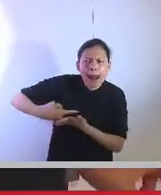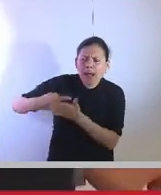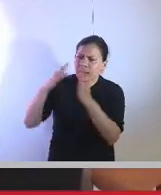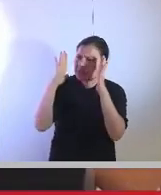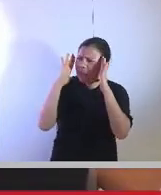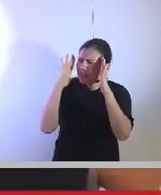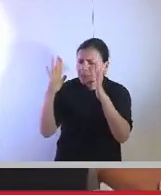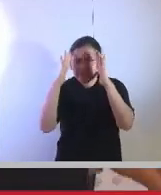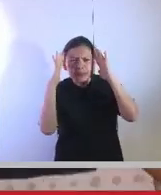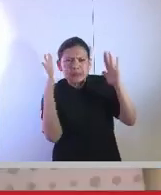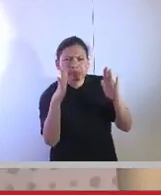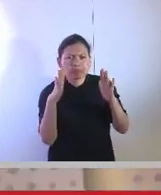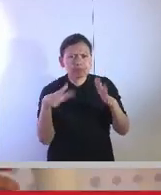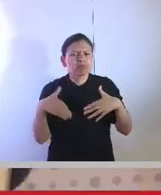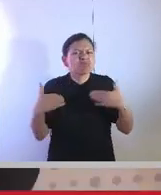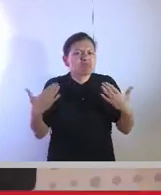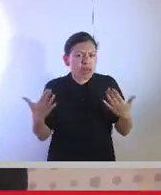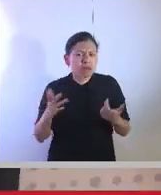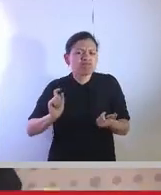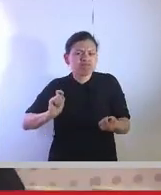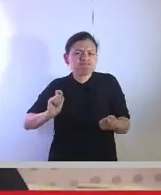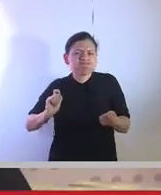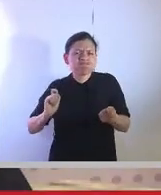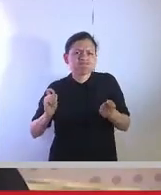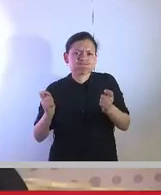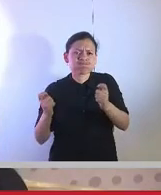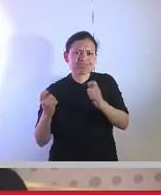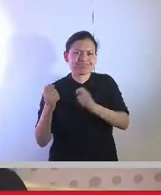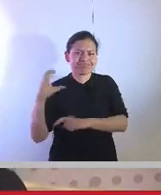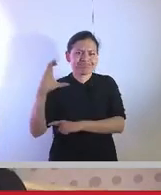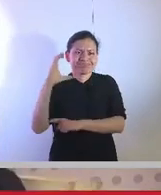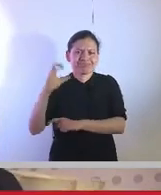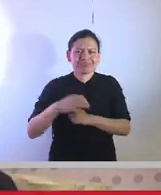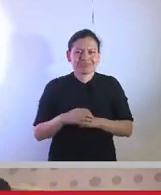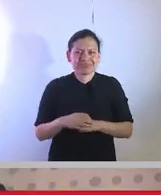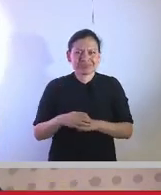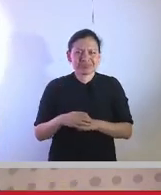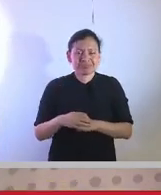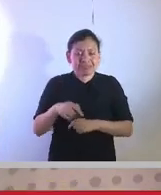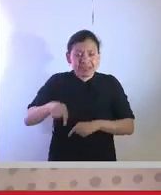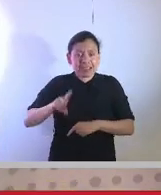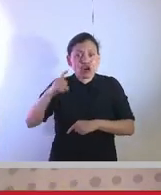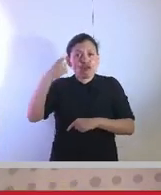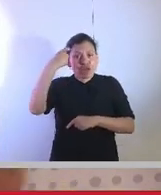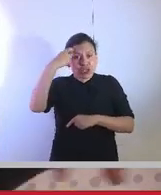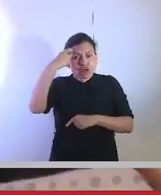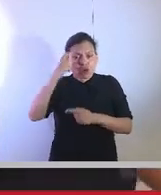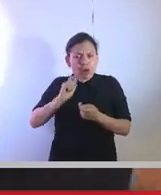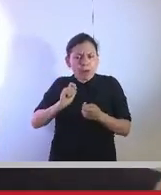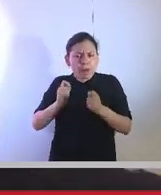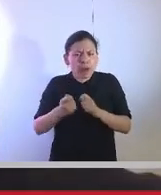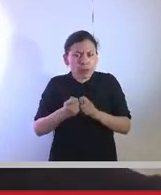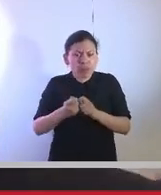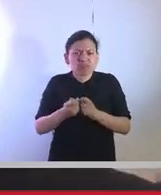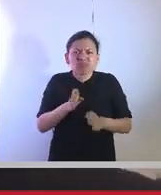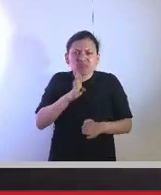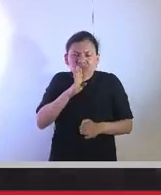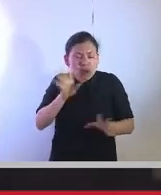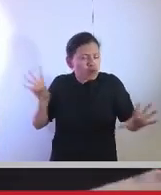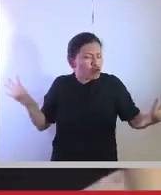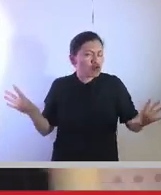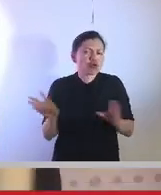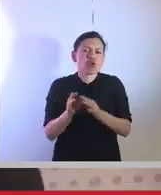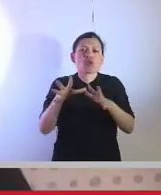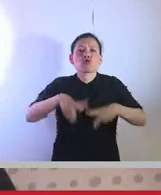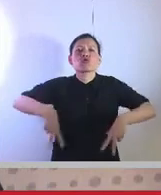escuchándonos, que podemos transformar de verdad este país, porque este es el gobierno del cambio, pero lo hacemos entre toda la